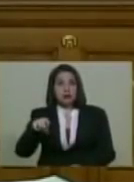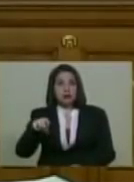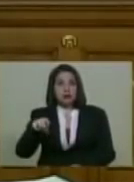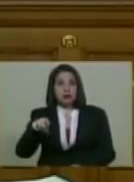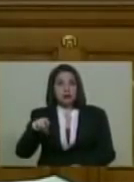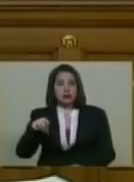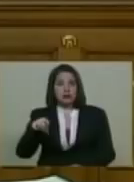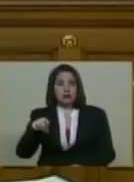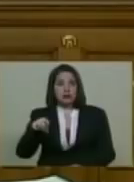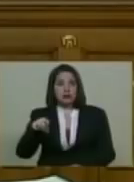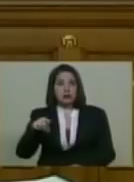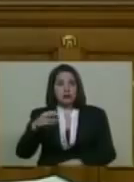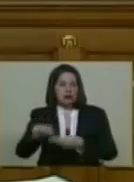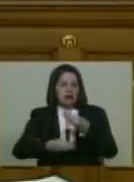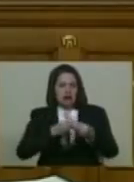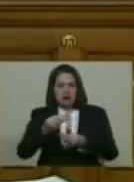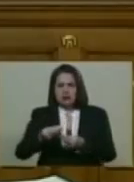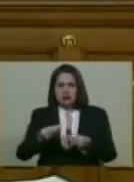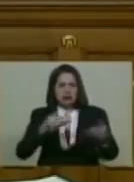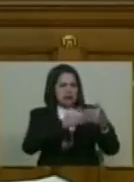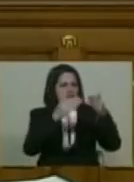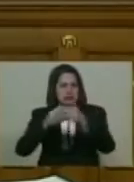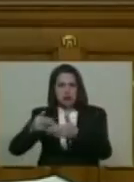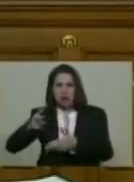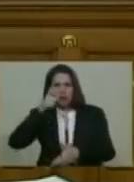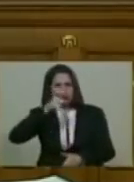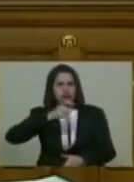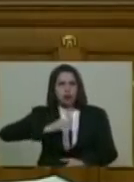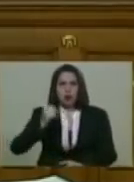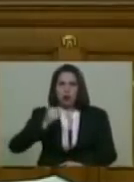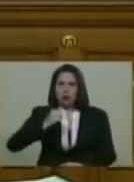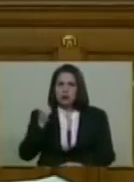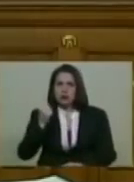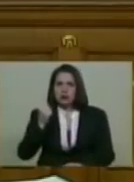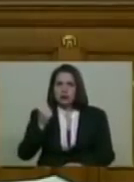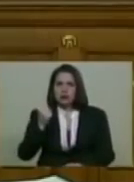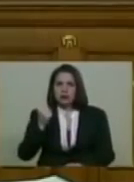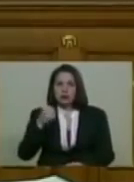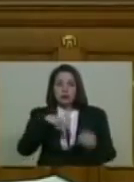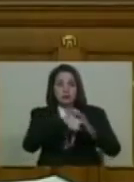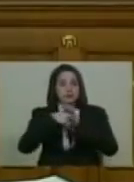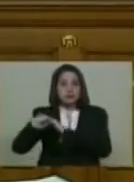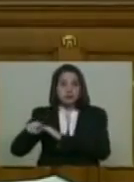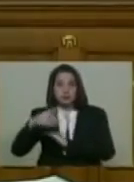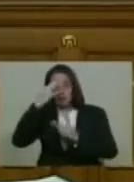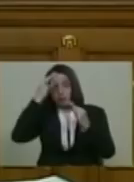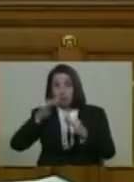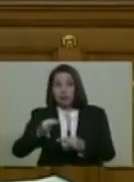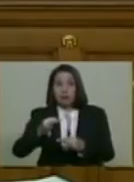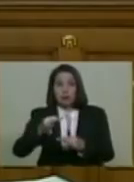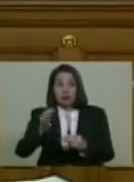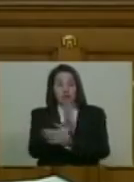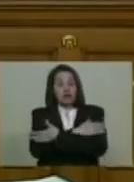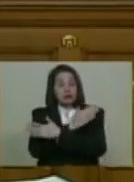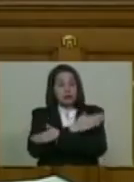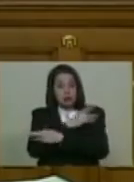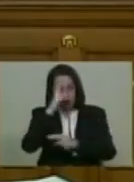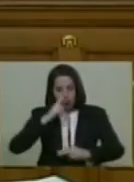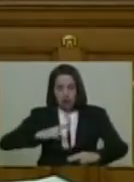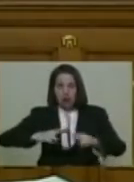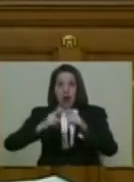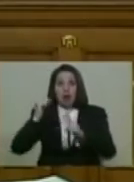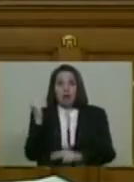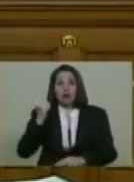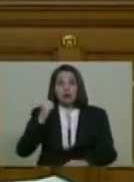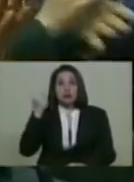y acciones de nuestros cuerpos policiales quiero reconocer y felicitar a la policía nacional